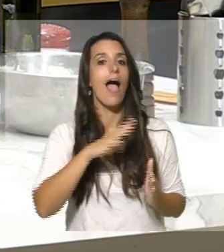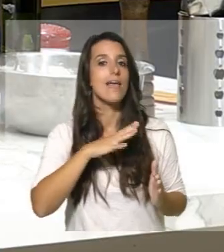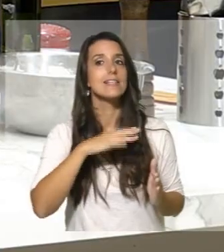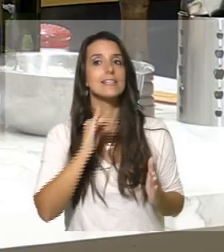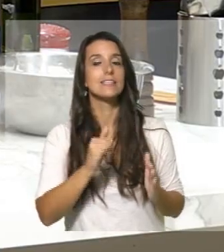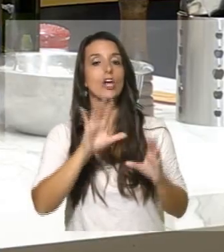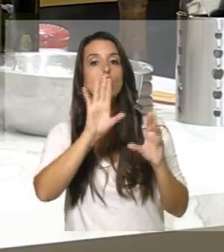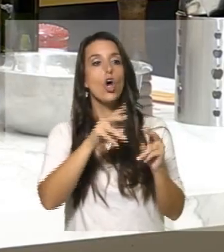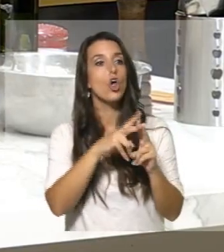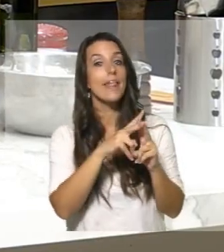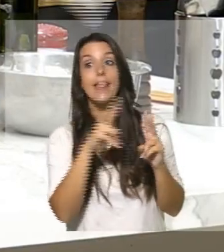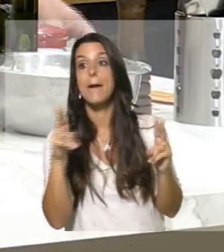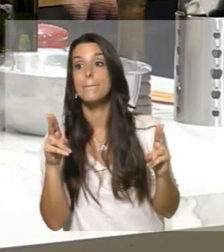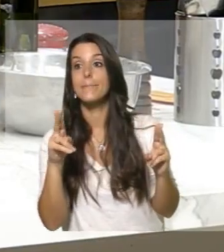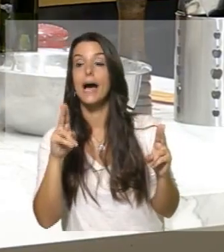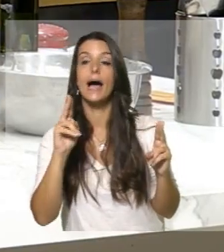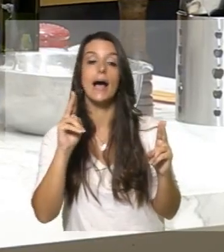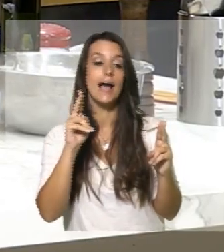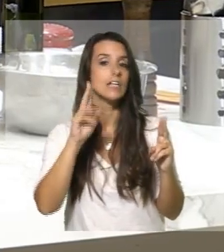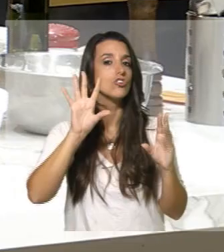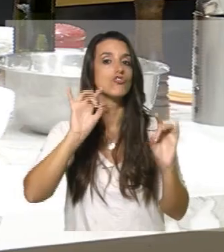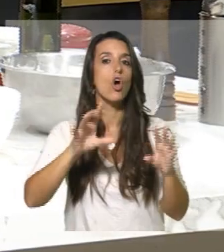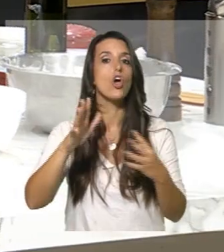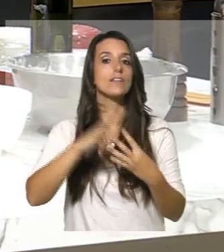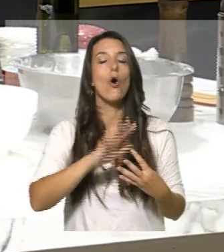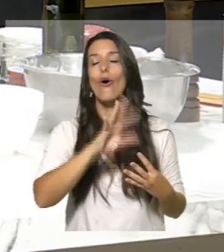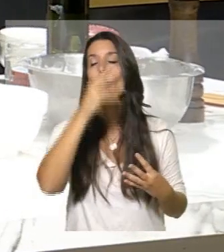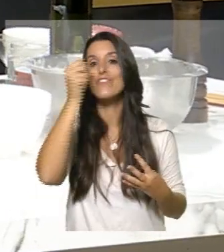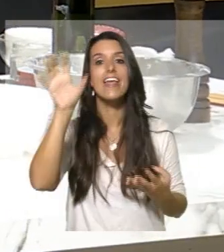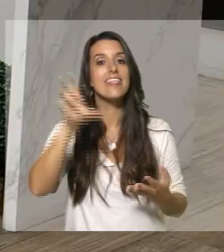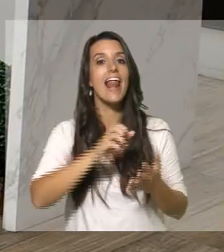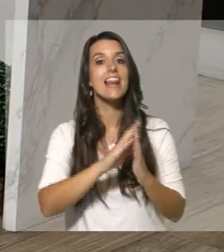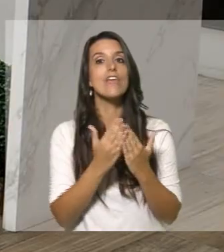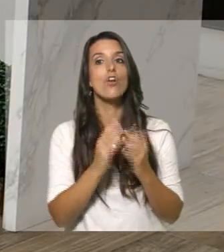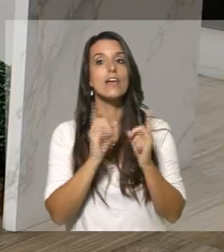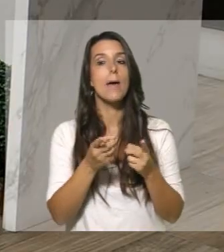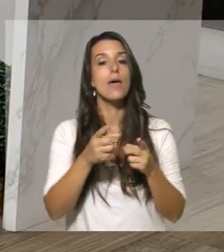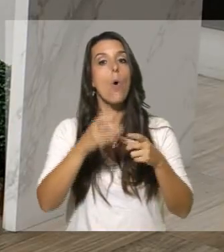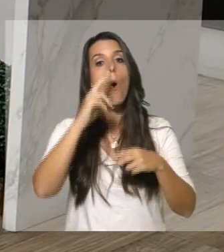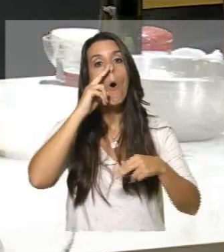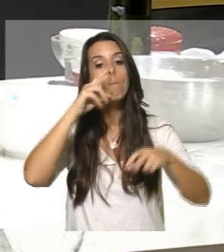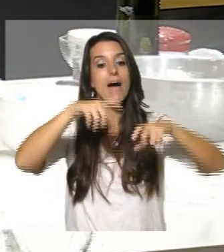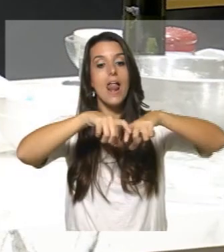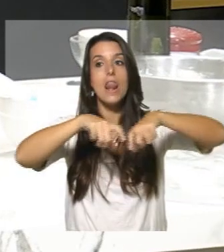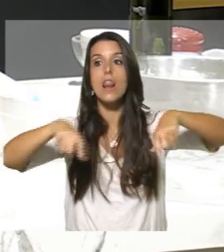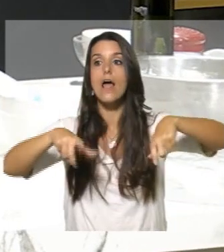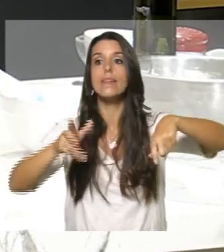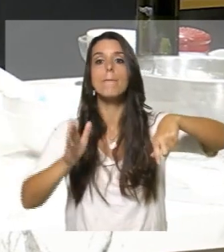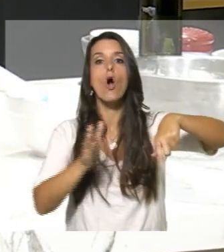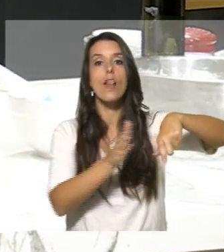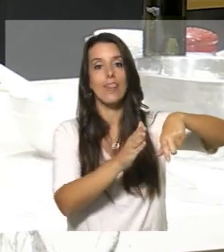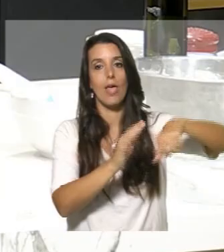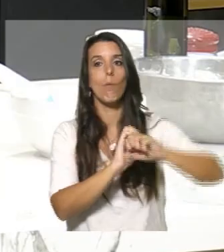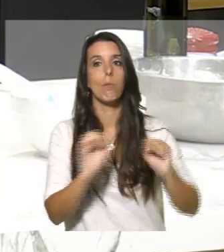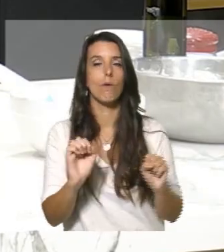todo un capítulo y si no me equivoco hay un justo hoy no traje el libro, mirá. Bueno, pero no. Un pan de molde. Perfecto. Pero creo que sí porque recuerdo la foto